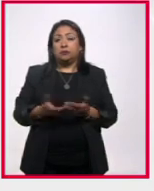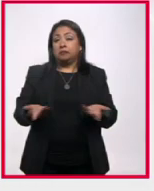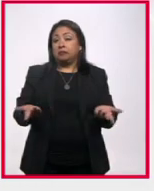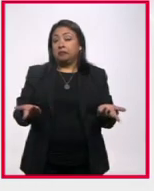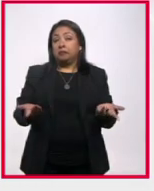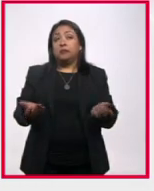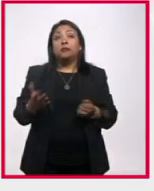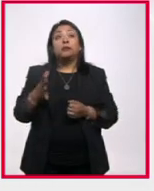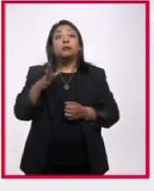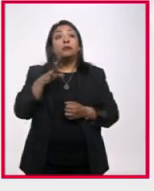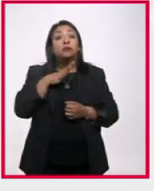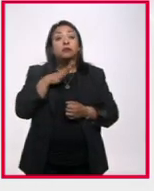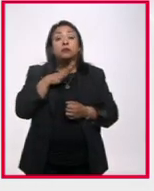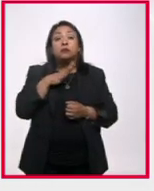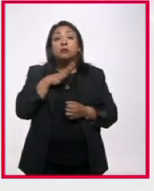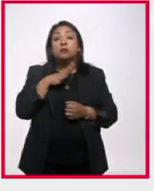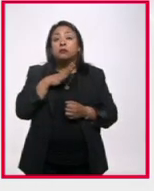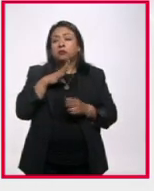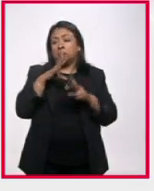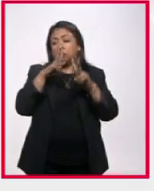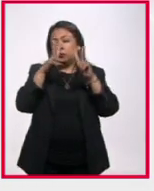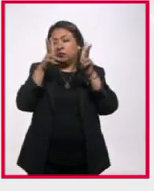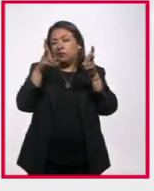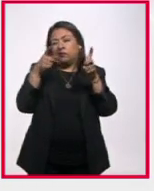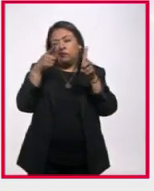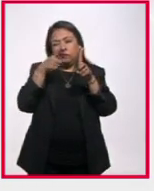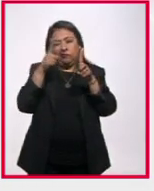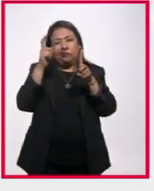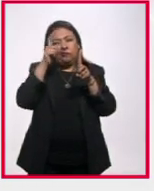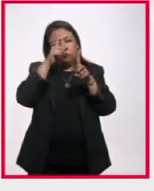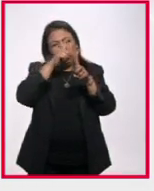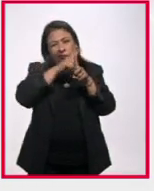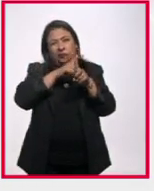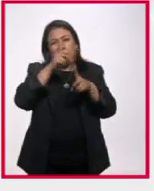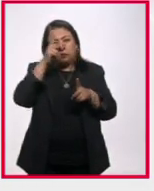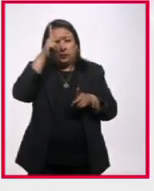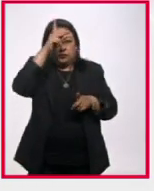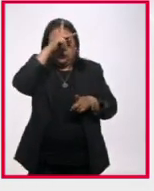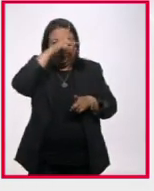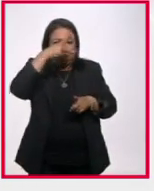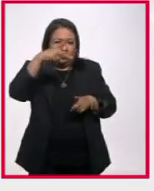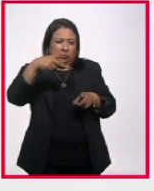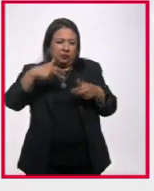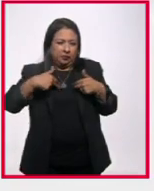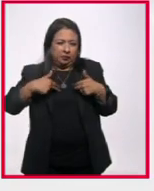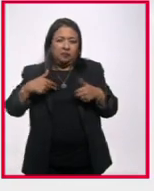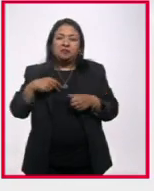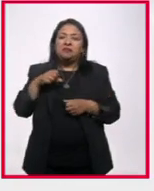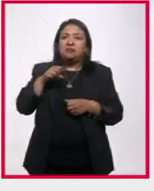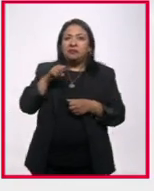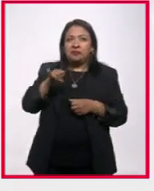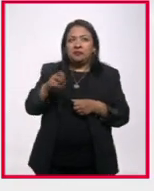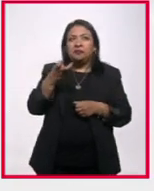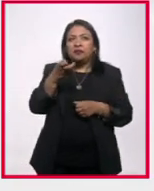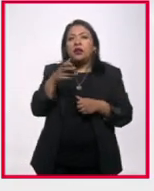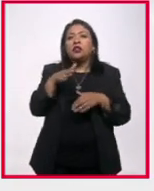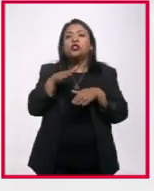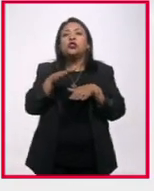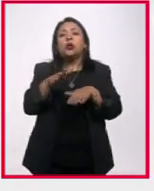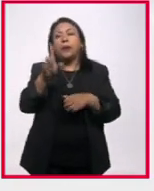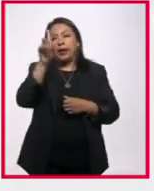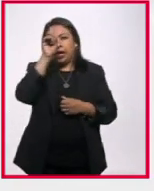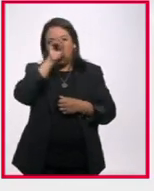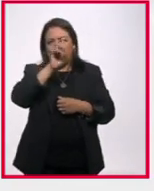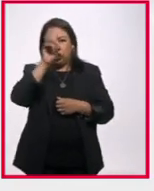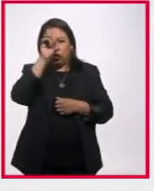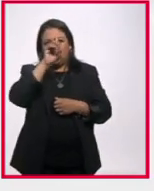Bueno, pues tenemos un asunto un tanto complejo de la psique humana, ¿no? Así es. Bueno, esto que tiene que ver con una